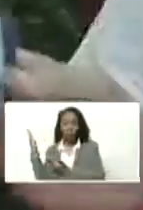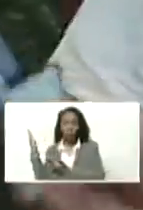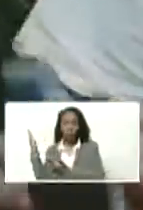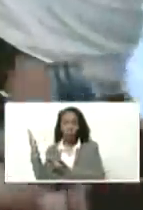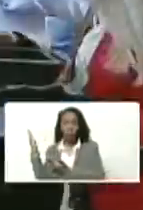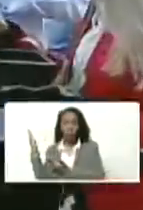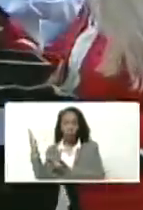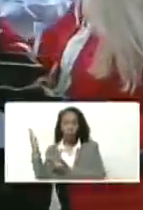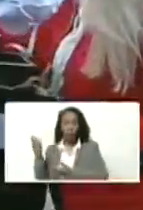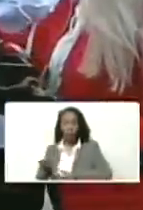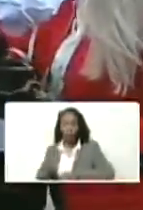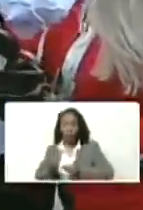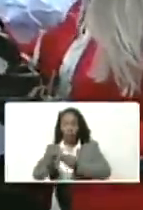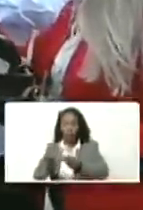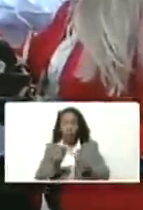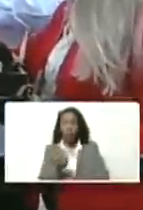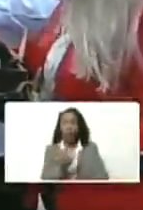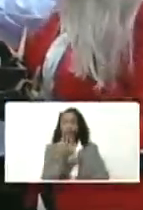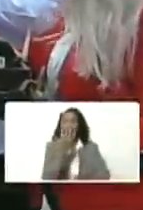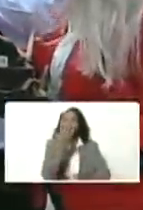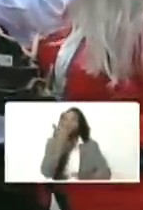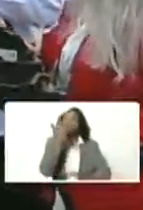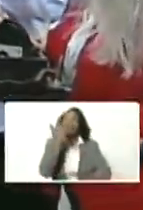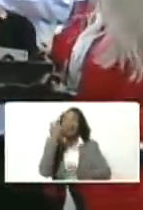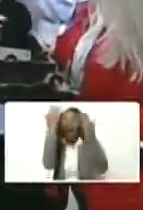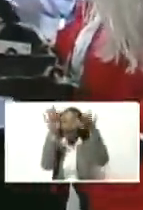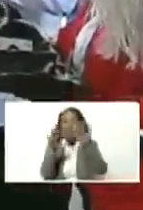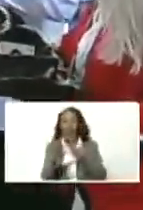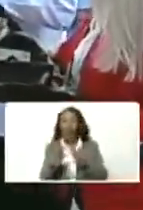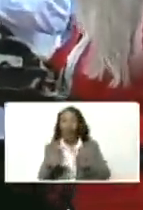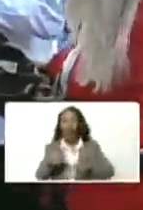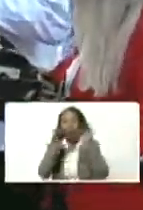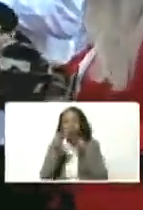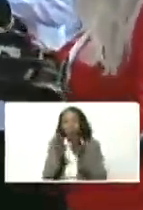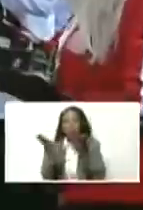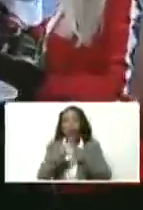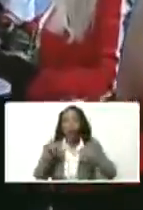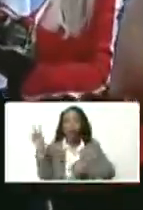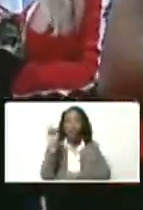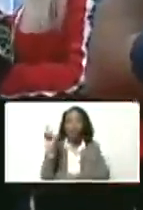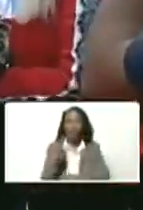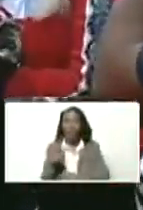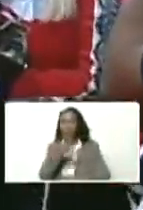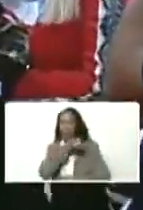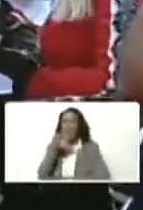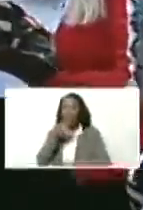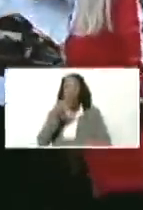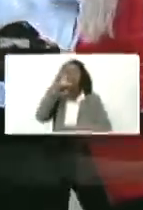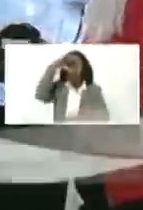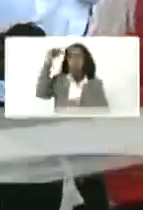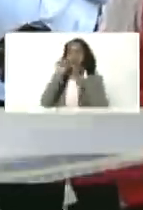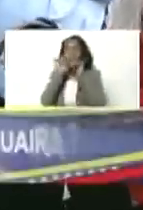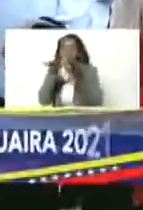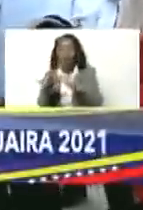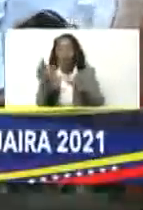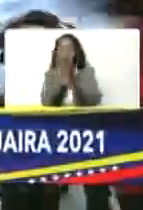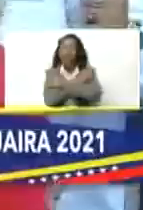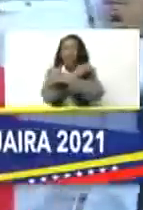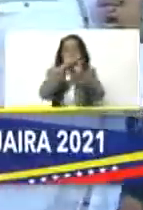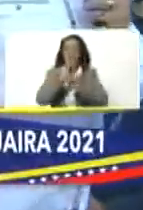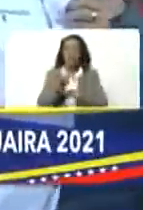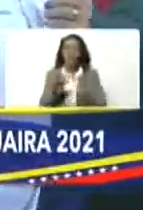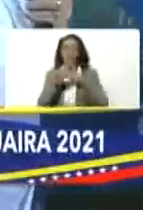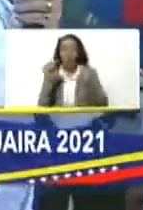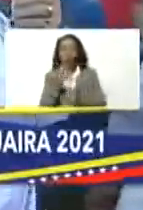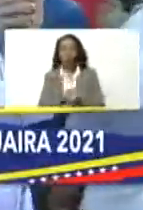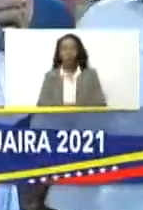madera. Repartimos el olor de la Navidad por toda Venezuela. Qué bueno. Excelente. Que Dios me los bendiga, güey. Pues. Mucha felicidad para presidente, todos. Presidente,